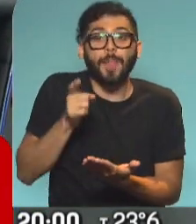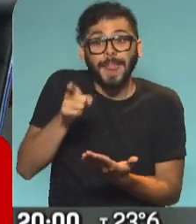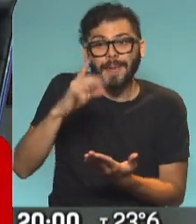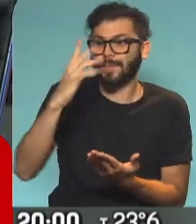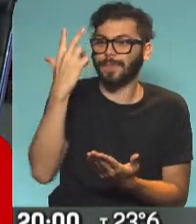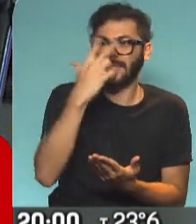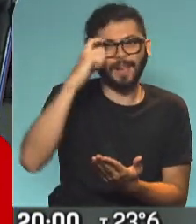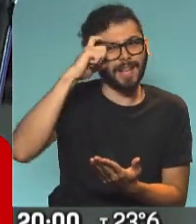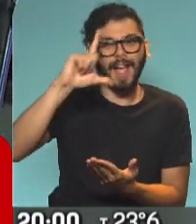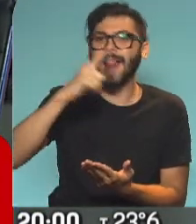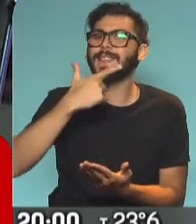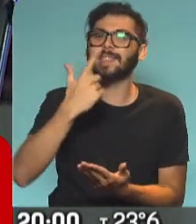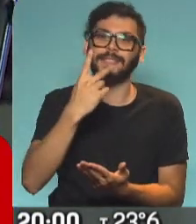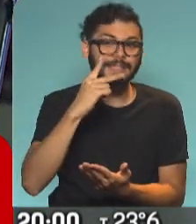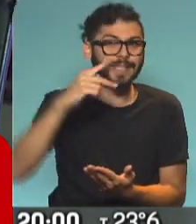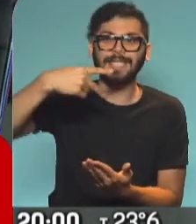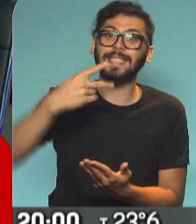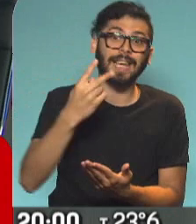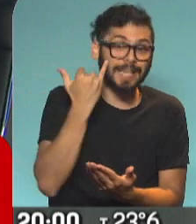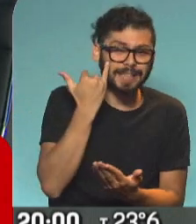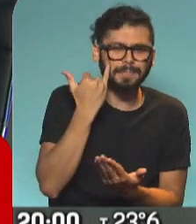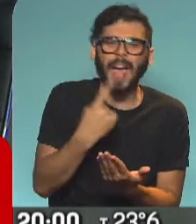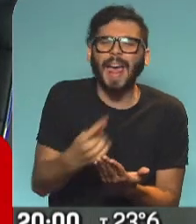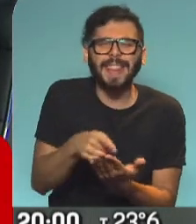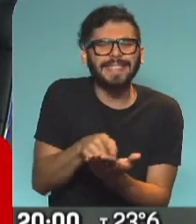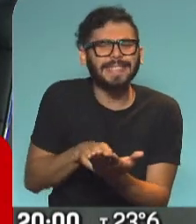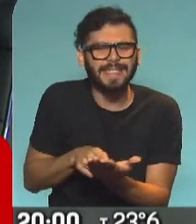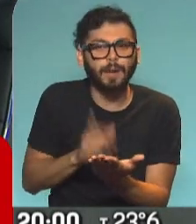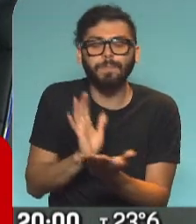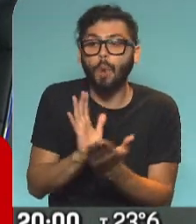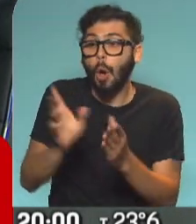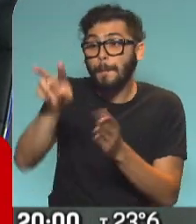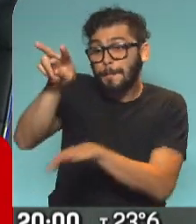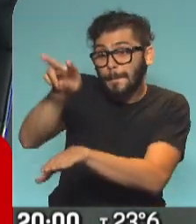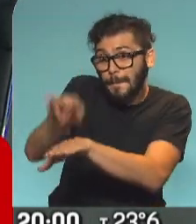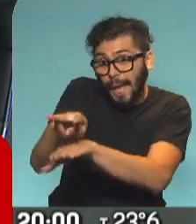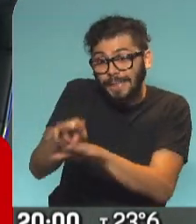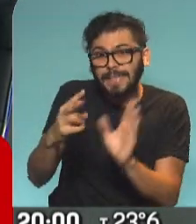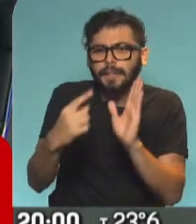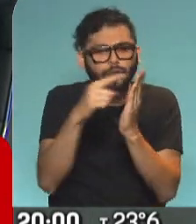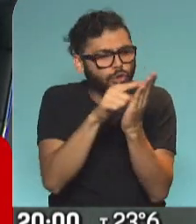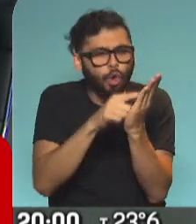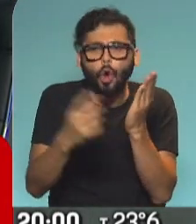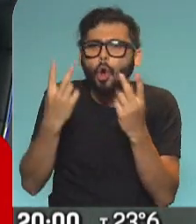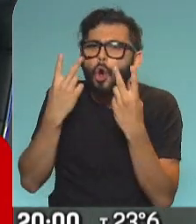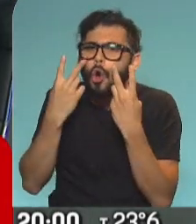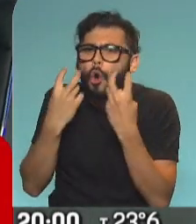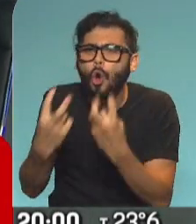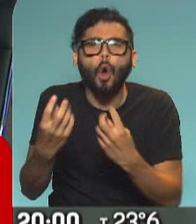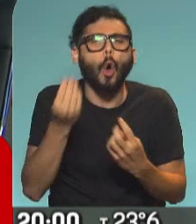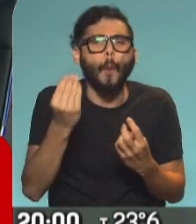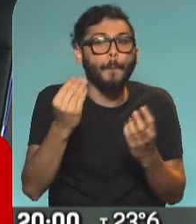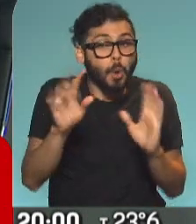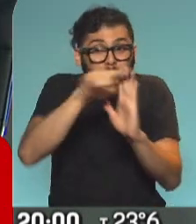obliga a usted a tener es una normativa de cómo estudiar a los pacientes, cómo se estudia una droga